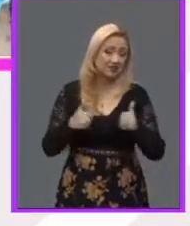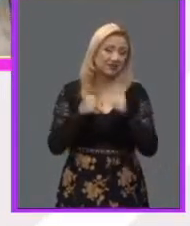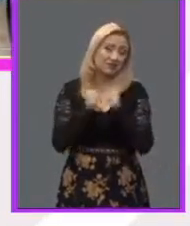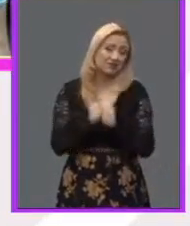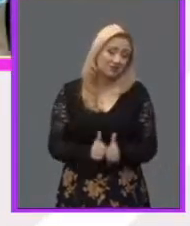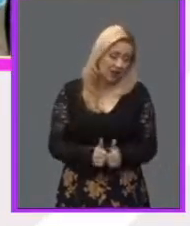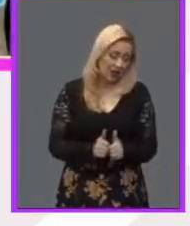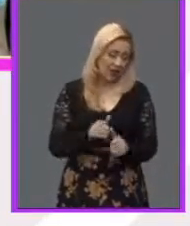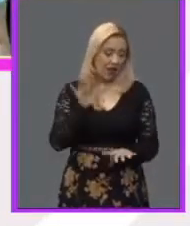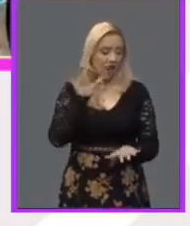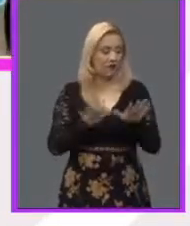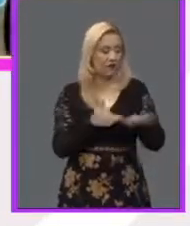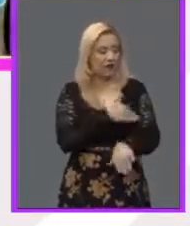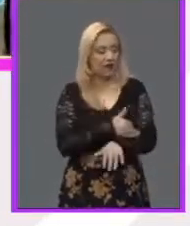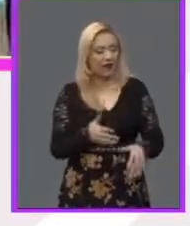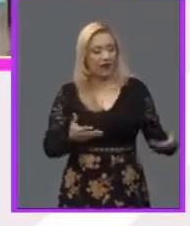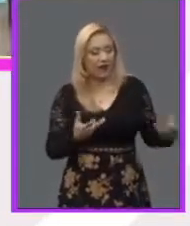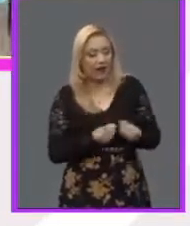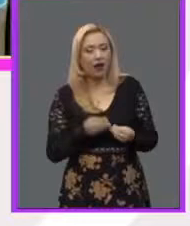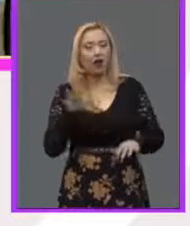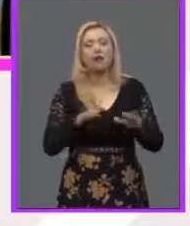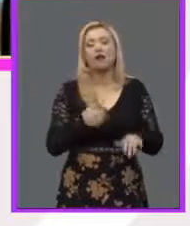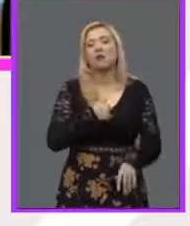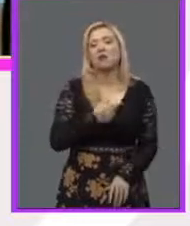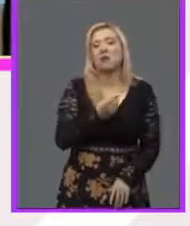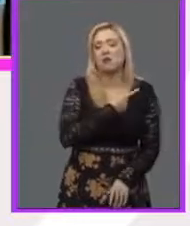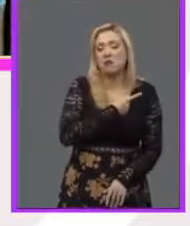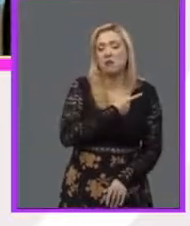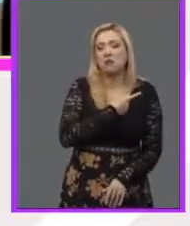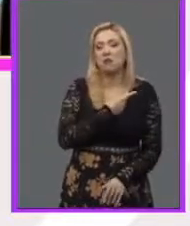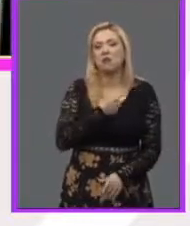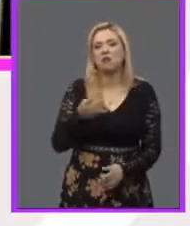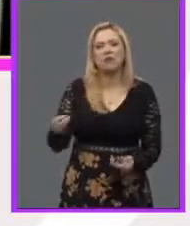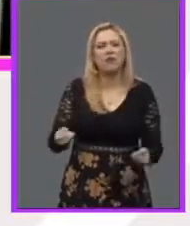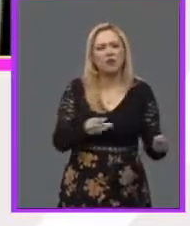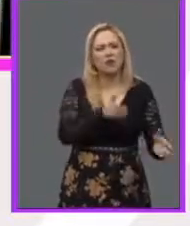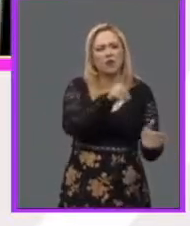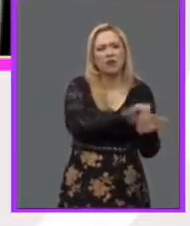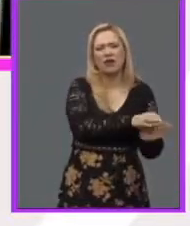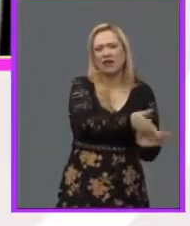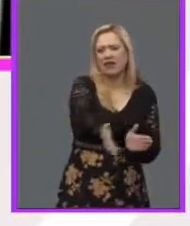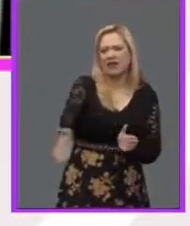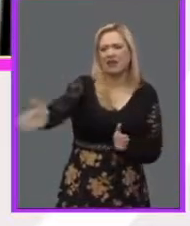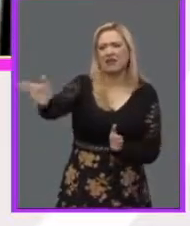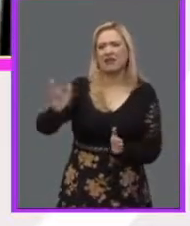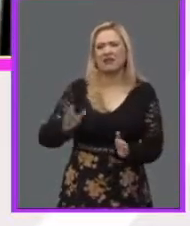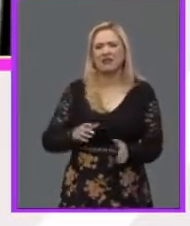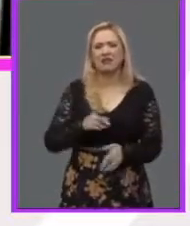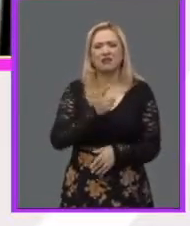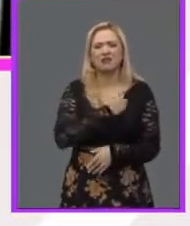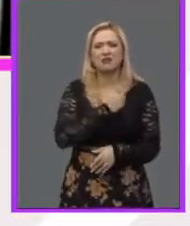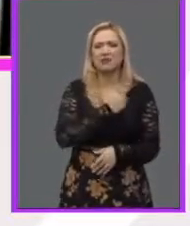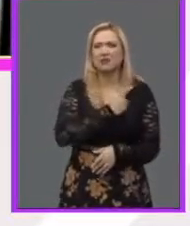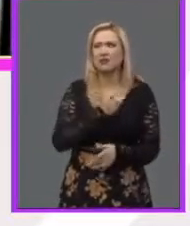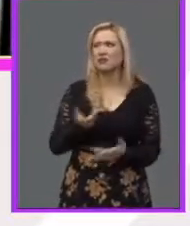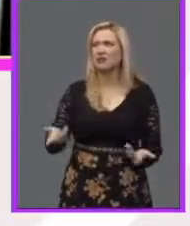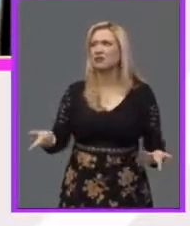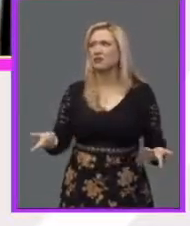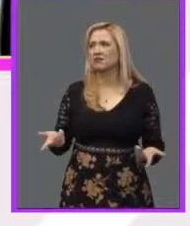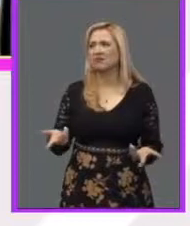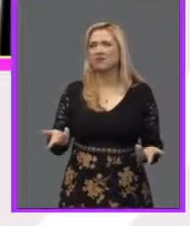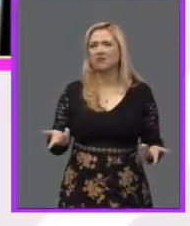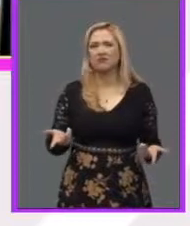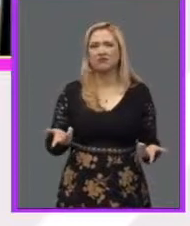fábricas, a veces con sus familias, a veces no. Y pues les daban espacios pues que eran prácticamente zulos, que eran